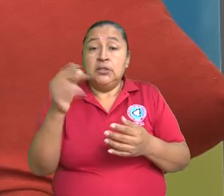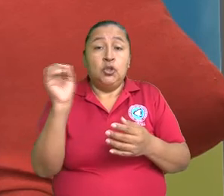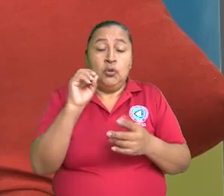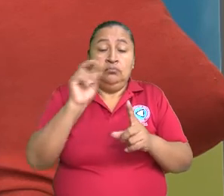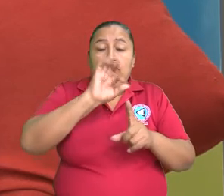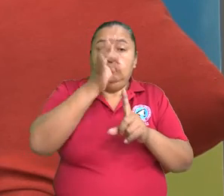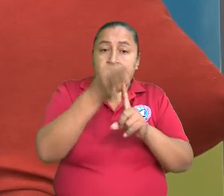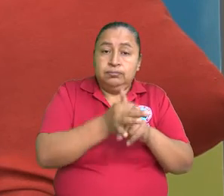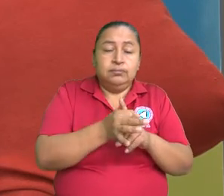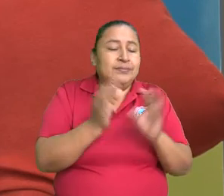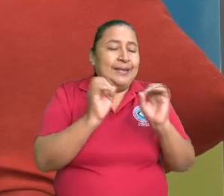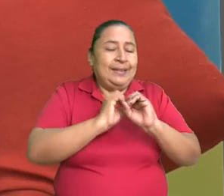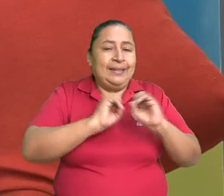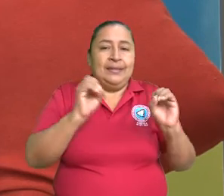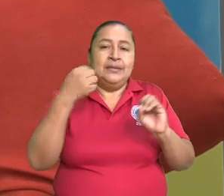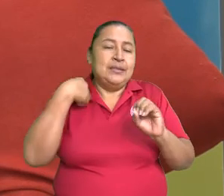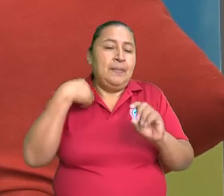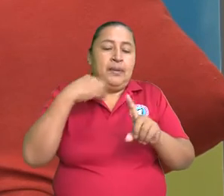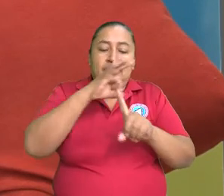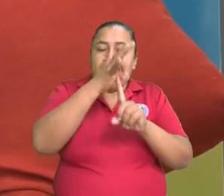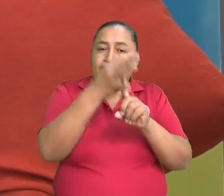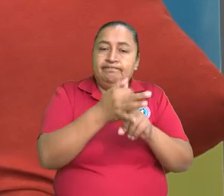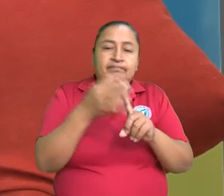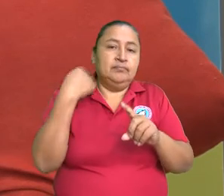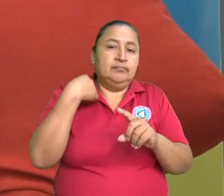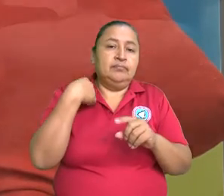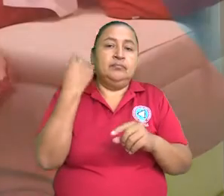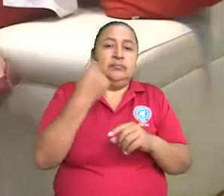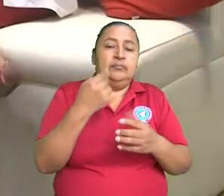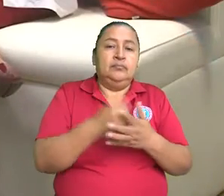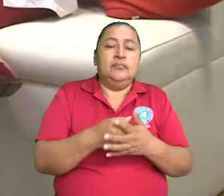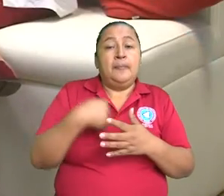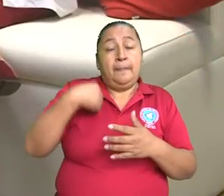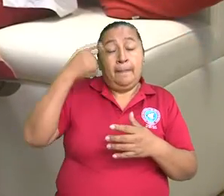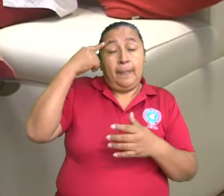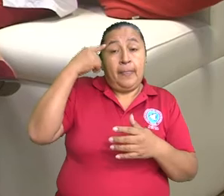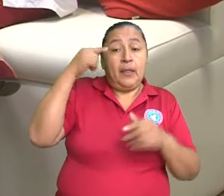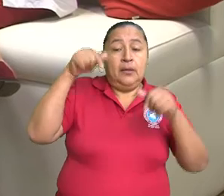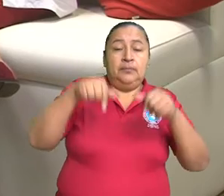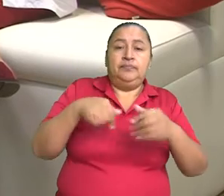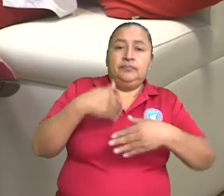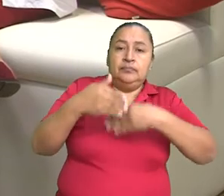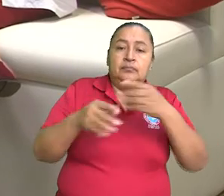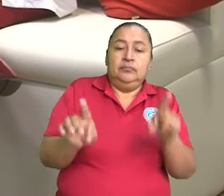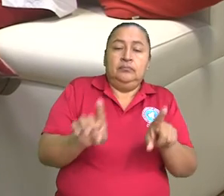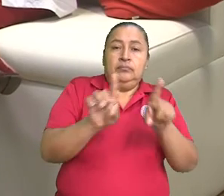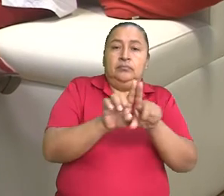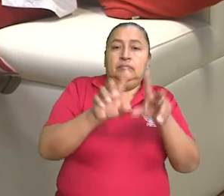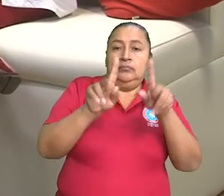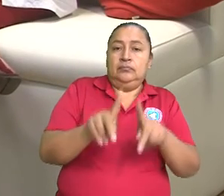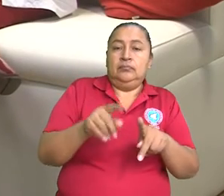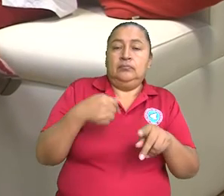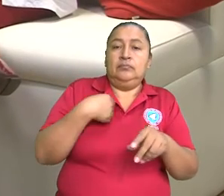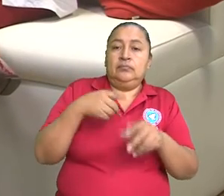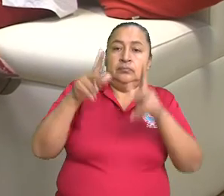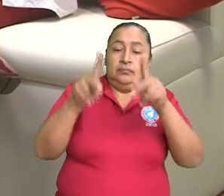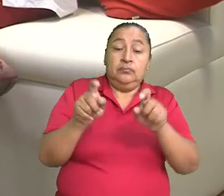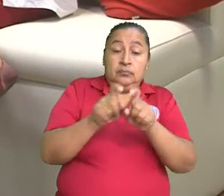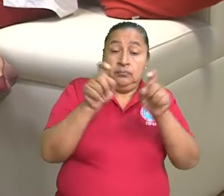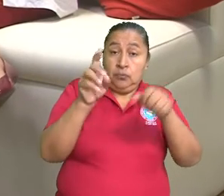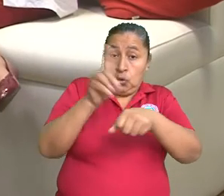vengan infecciones oportunistas que le hagan activar. Yo creo que ahí el abordaje tiene que ser ya de la pareja. Es decir, que usted como